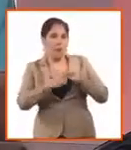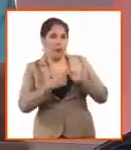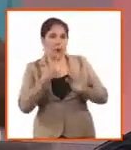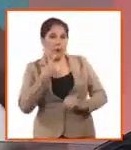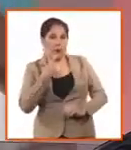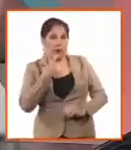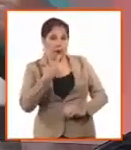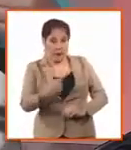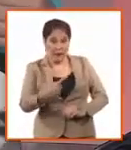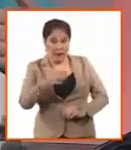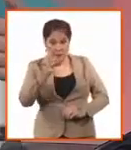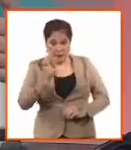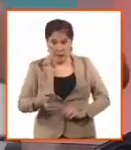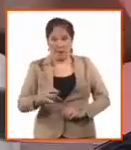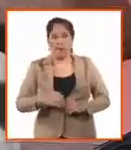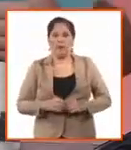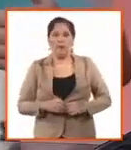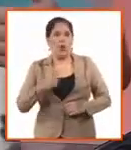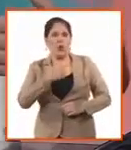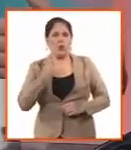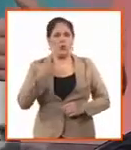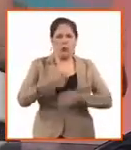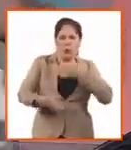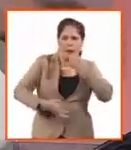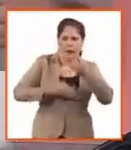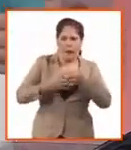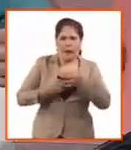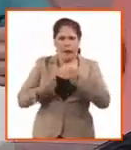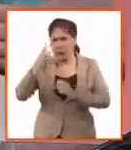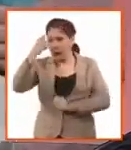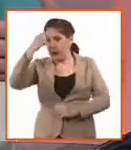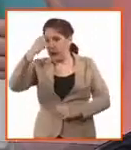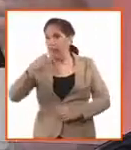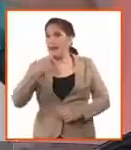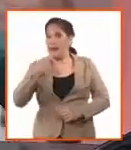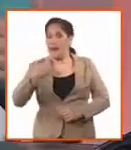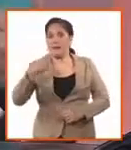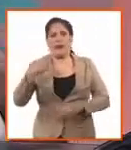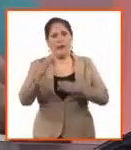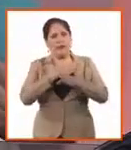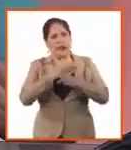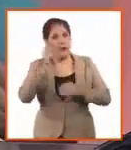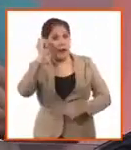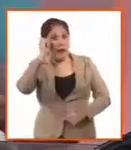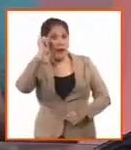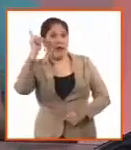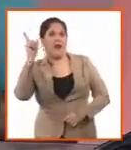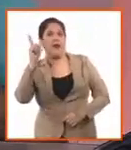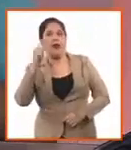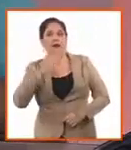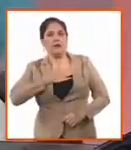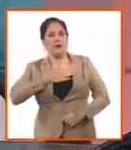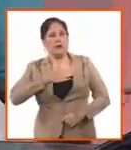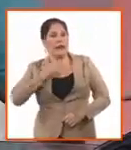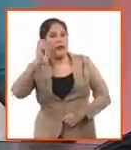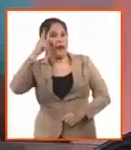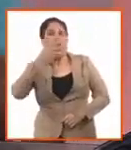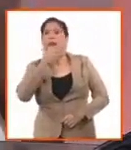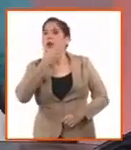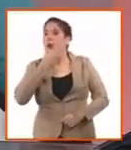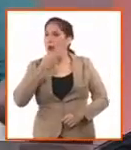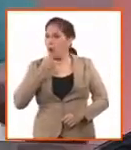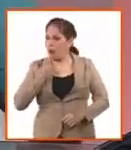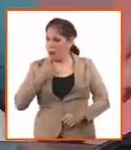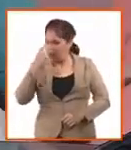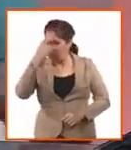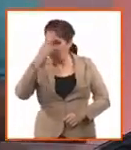enunciación desde donde se enuncia el propio Che varias de las ideas, se está denunciando desde un joven. O sea, porque a veces, sí. Igual,